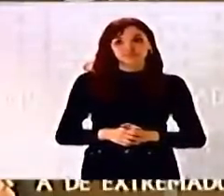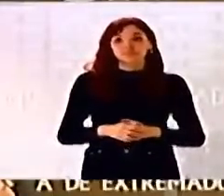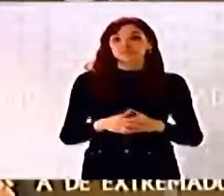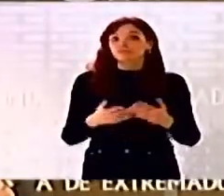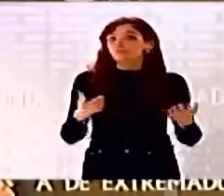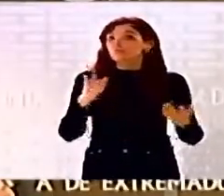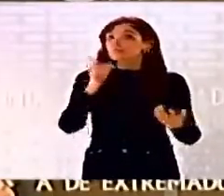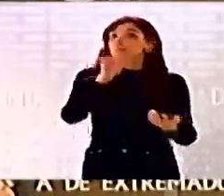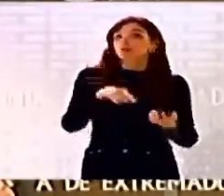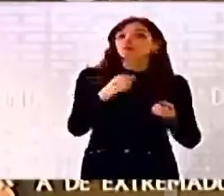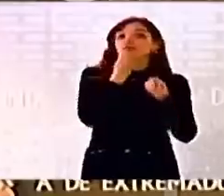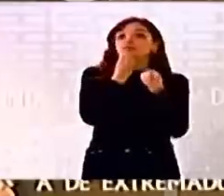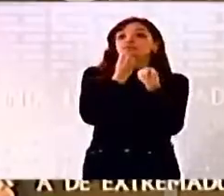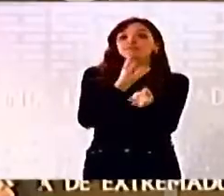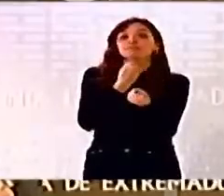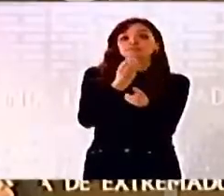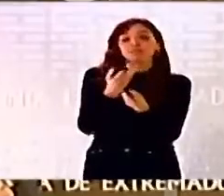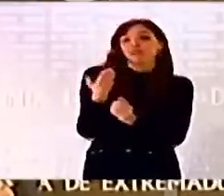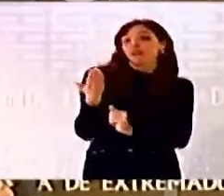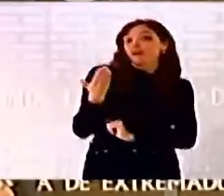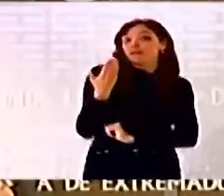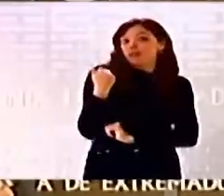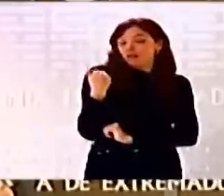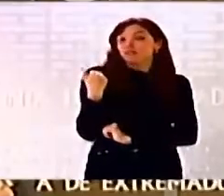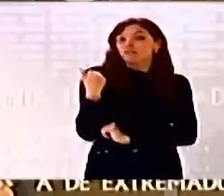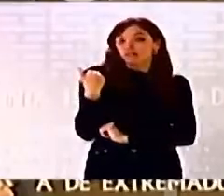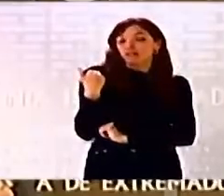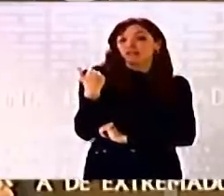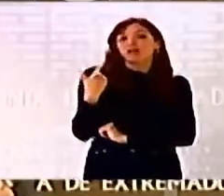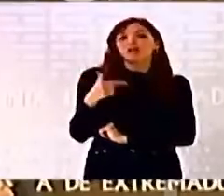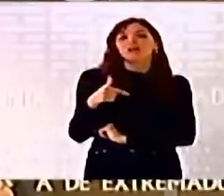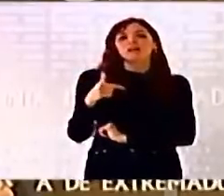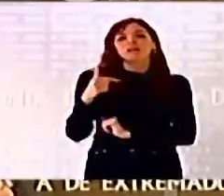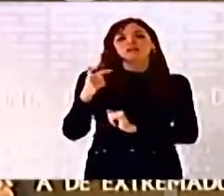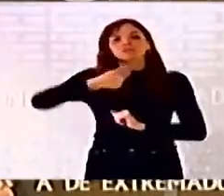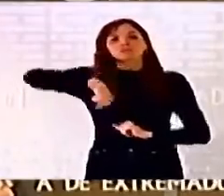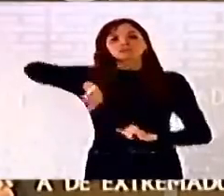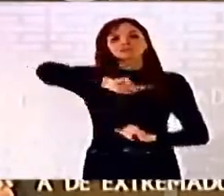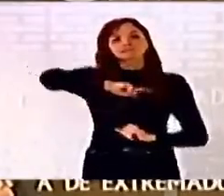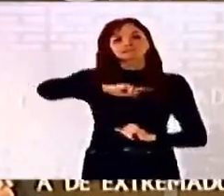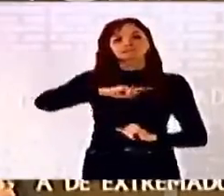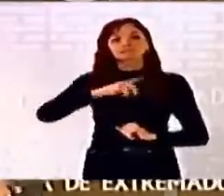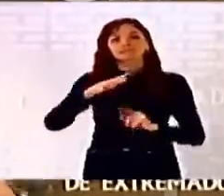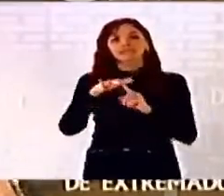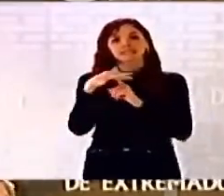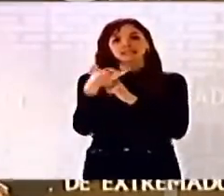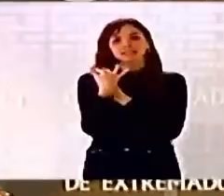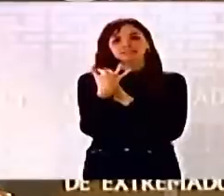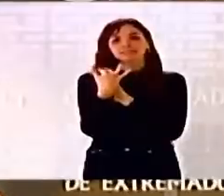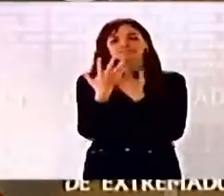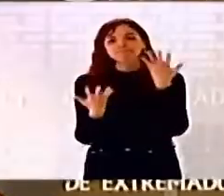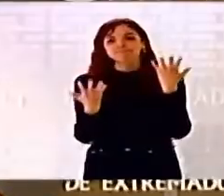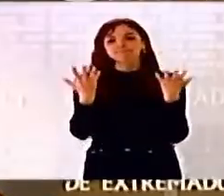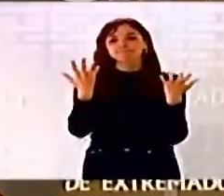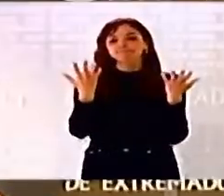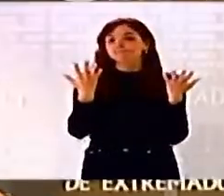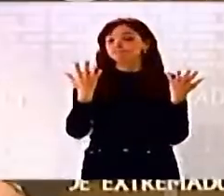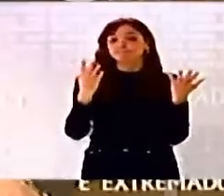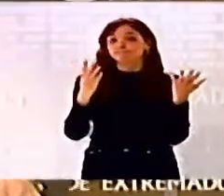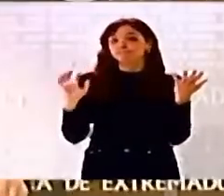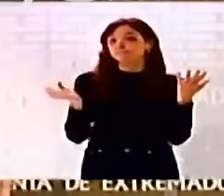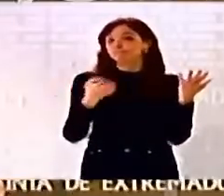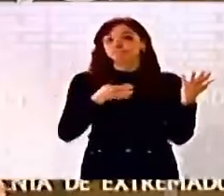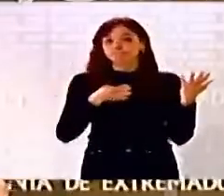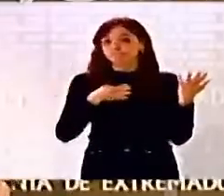Les informaba que en el día de ayer, que estábamos en una situación en la que no podíamos hablar en